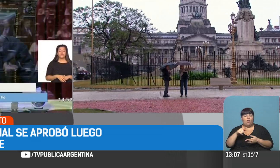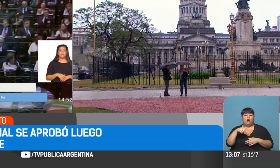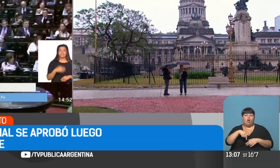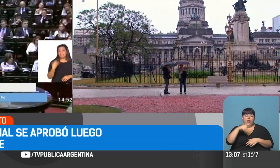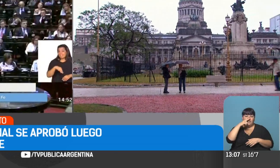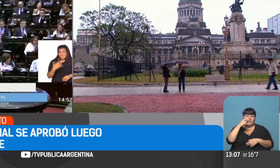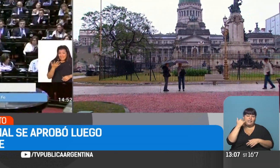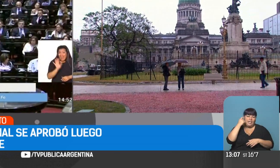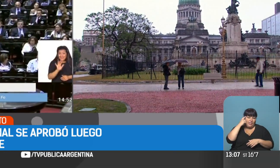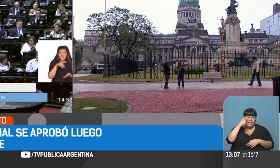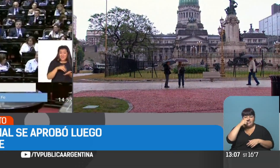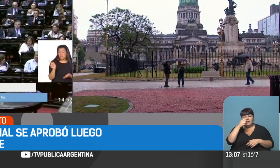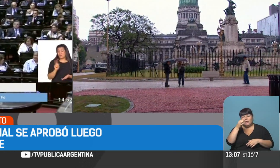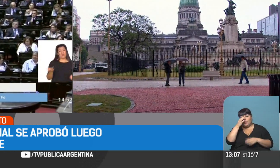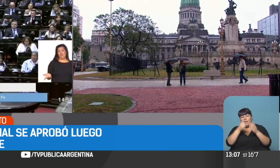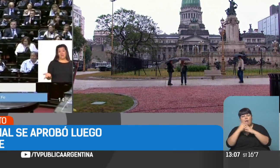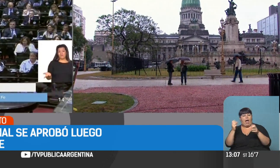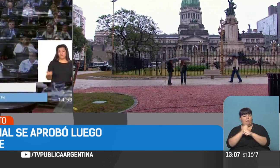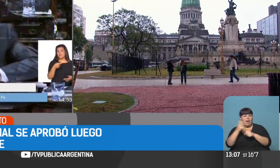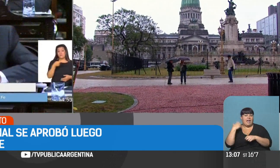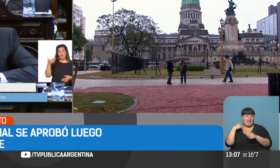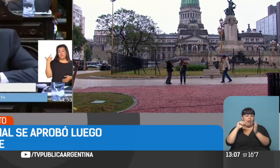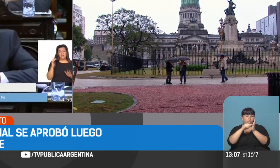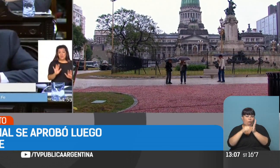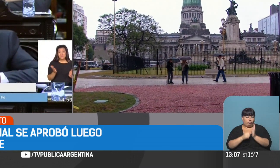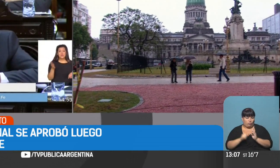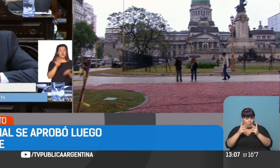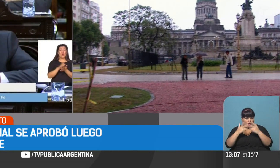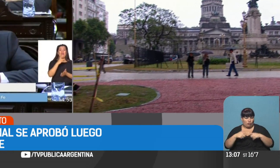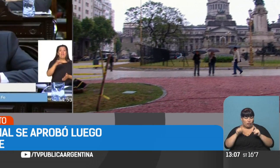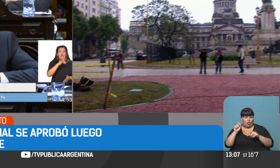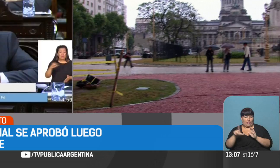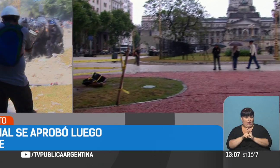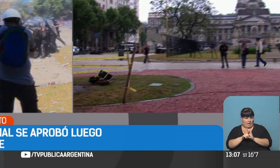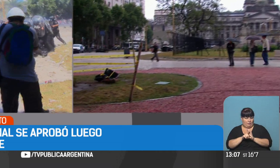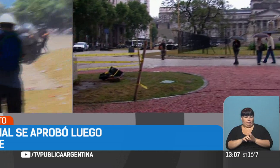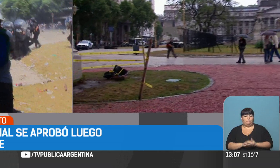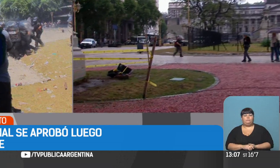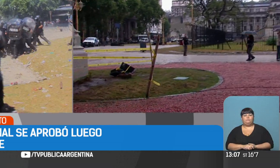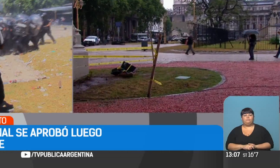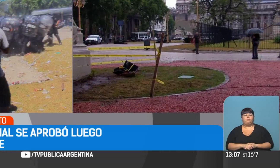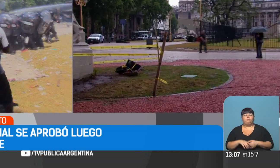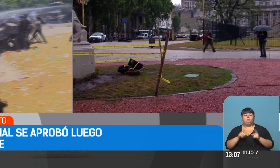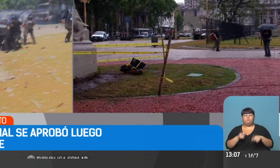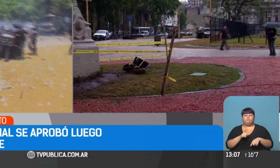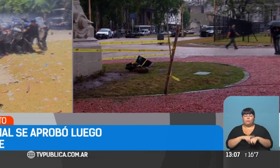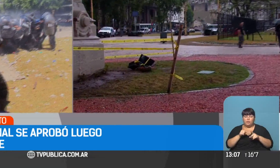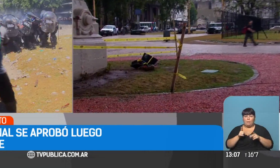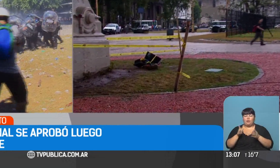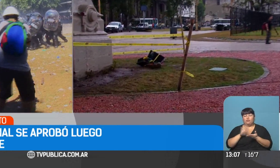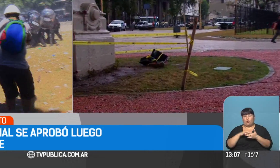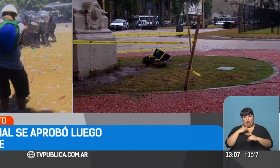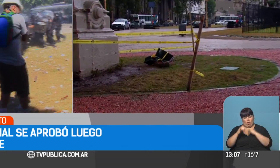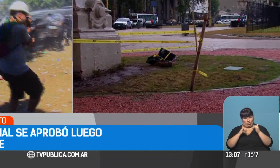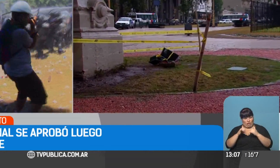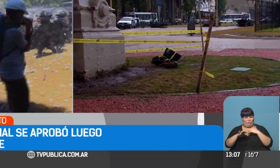las 7 y 20 de la mañana, de la aprobación en general y en particular del proyecto de ley. En el medio justamente de lo que